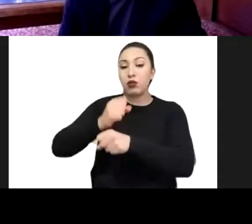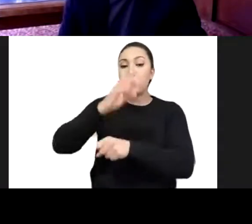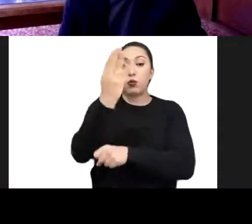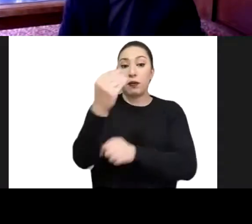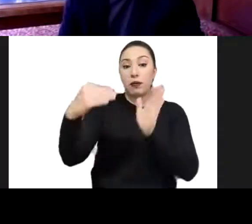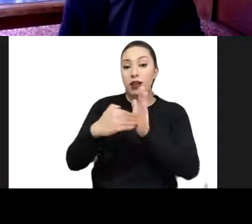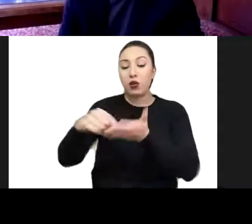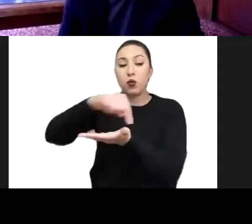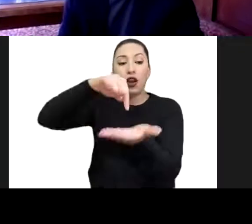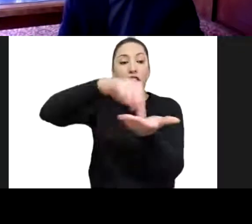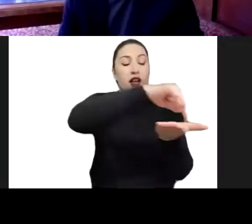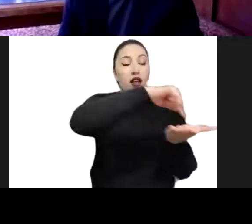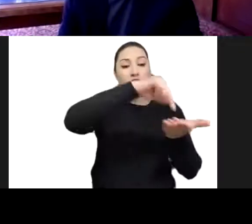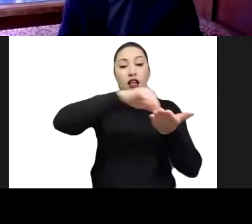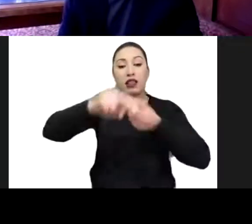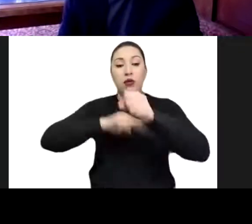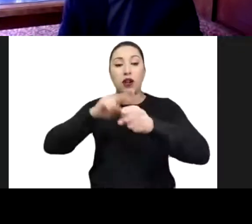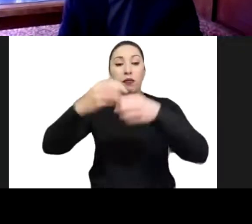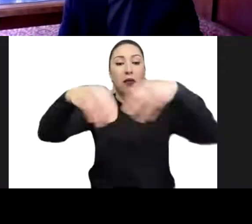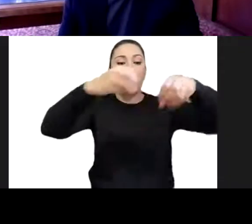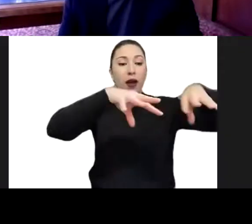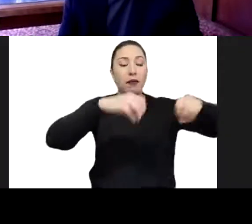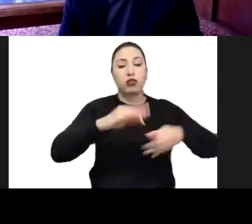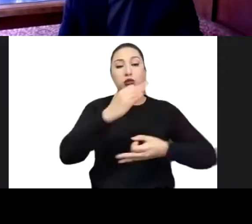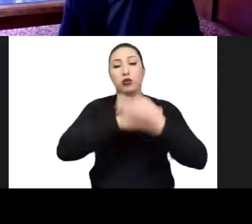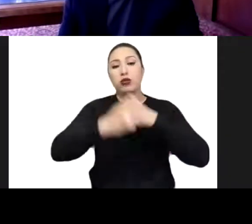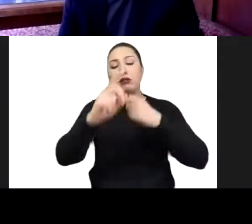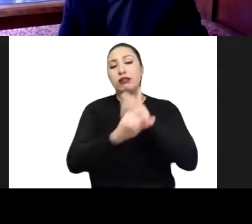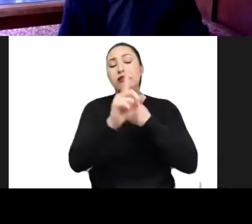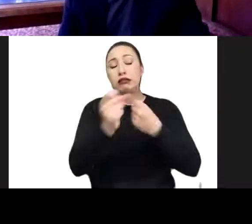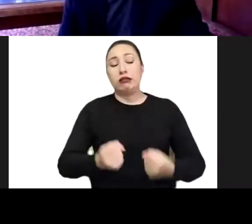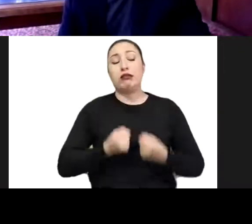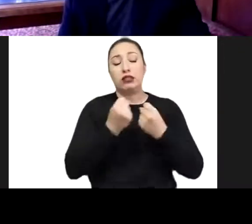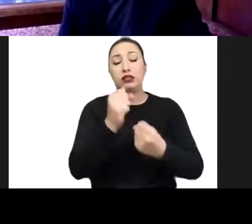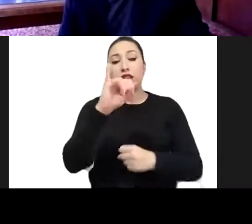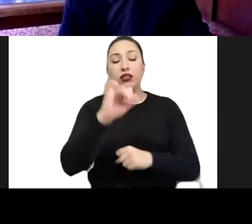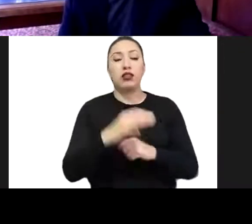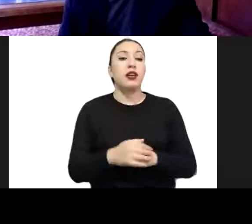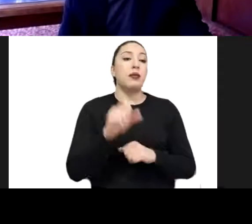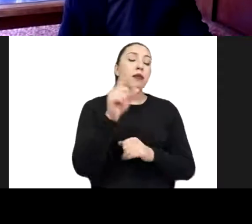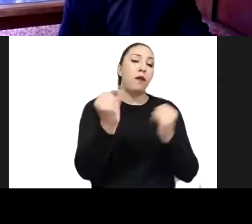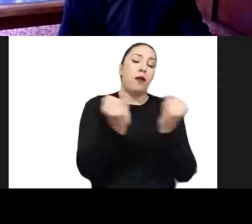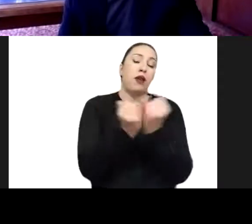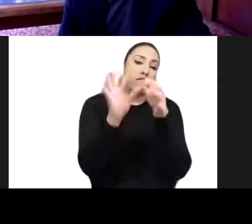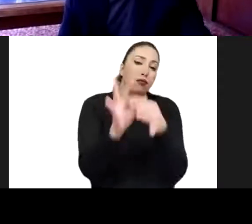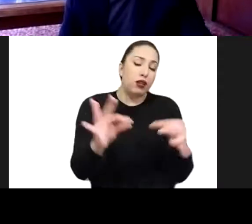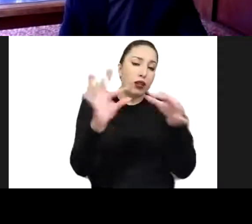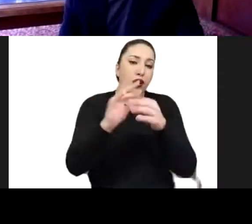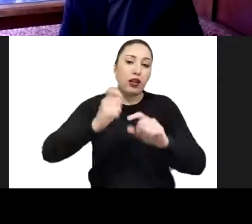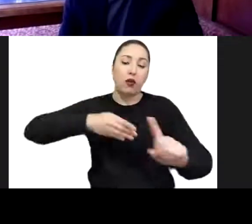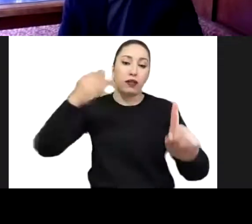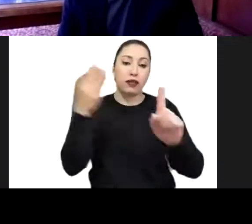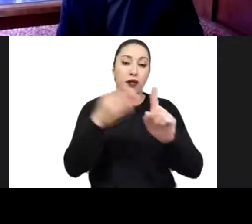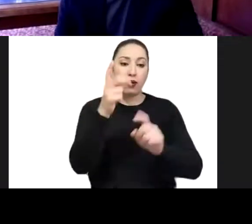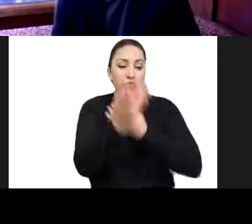cual evidentemente refleja una gran problemática. Y también mencionar que el enfoque de este planteamiento, de esta iniciativa que